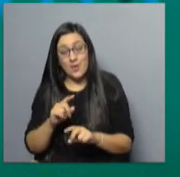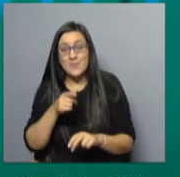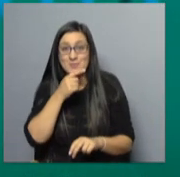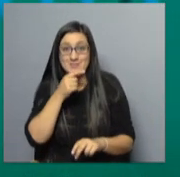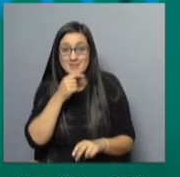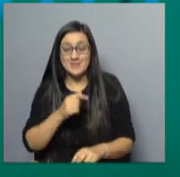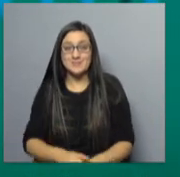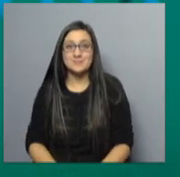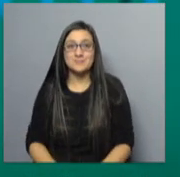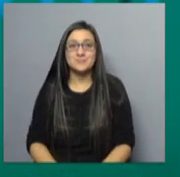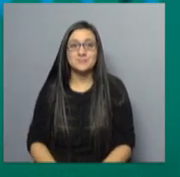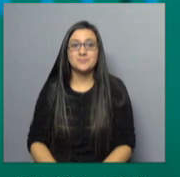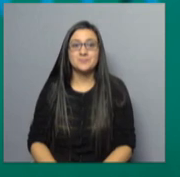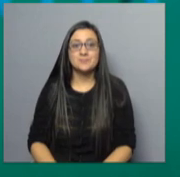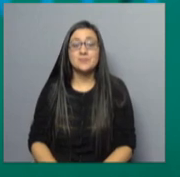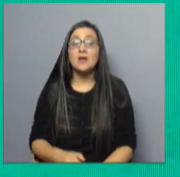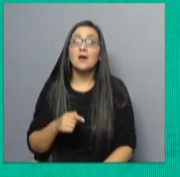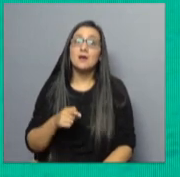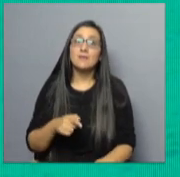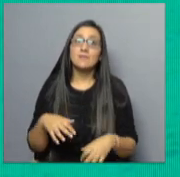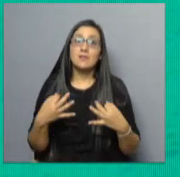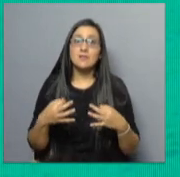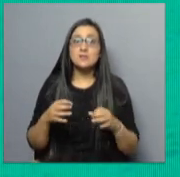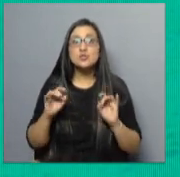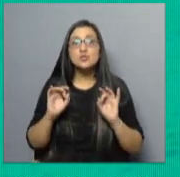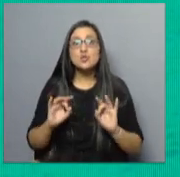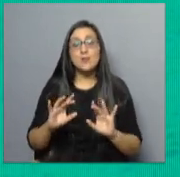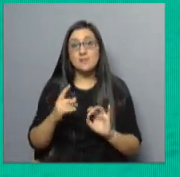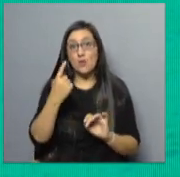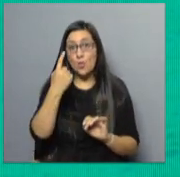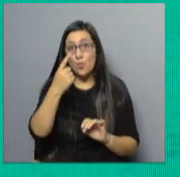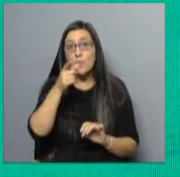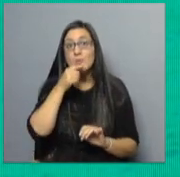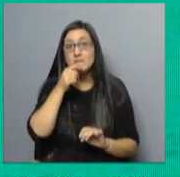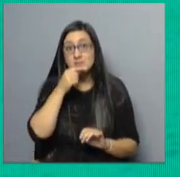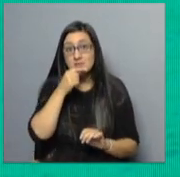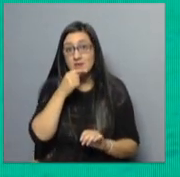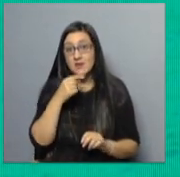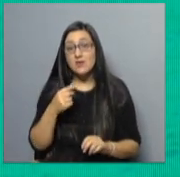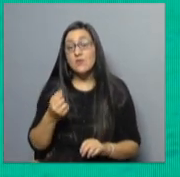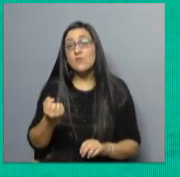público fiscal y ahí en realidad sólo una persona un policía que fue